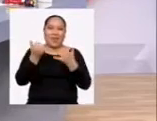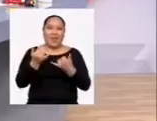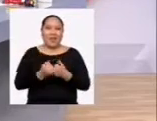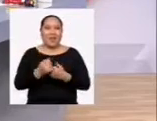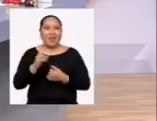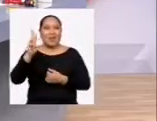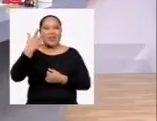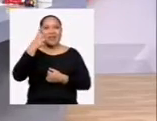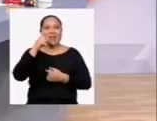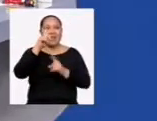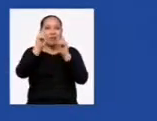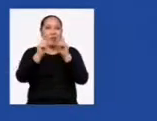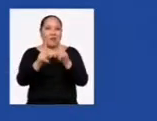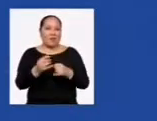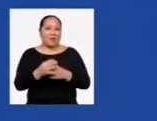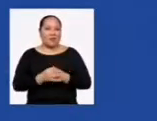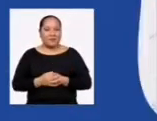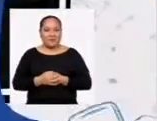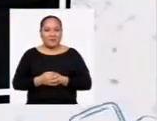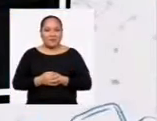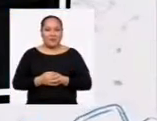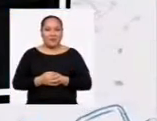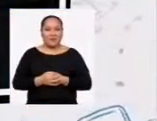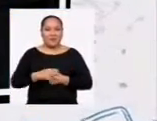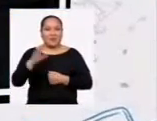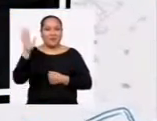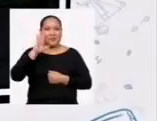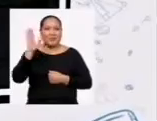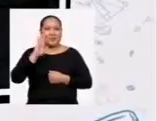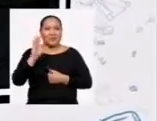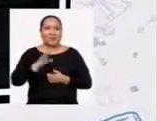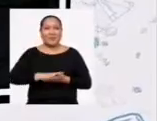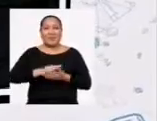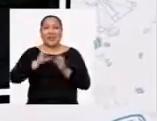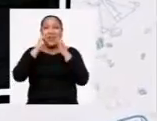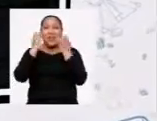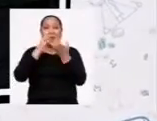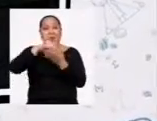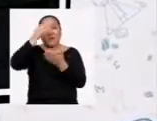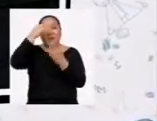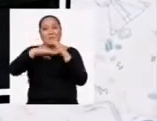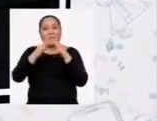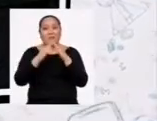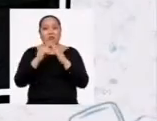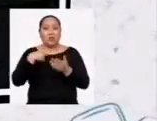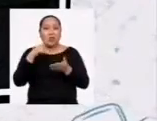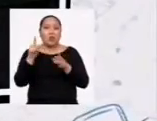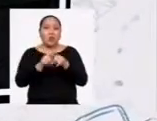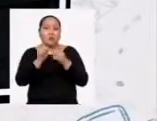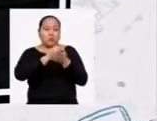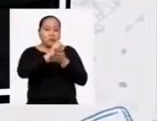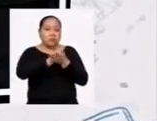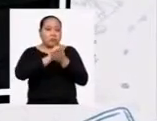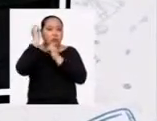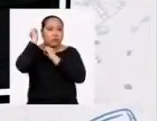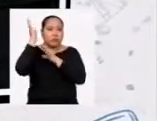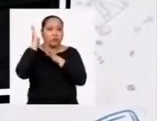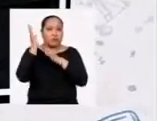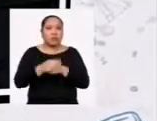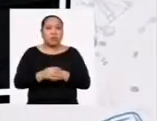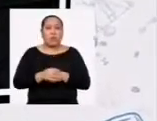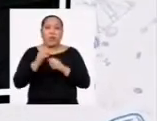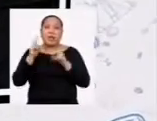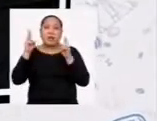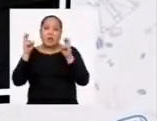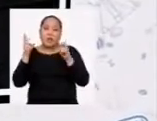la tercera y última pregunta. Hola a todo el equipo de Aprende en Casa. Yo también estoy haciendo mis textos expositivos sobre el tema de diversidad